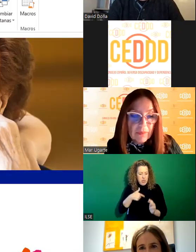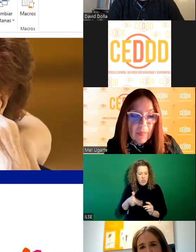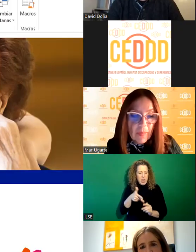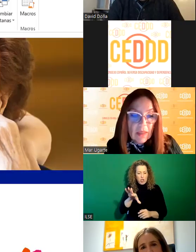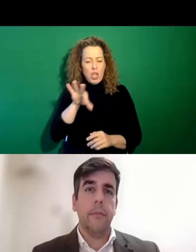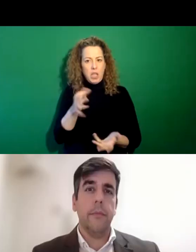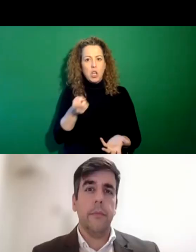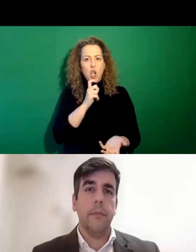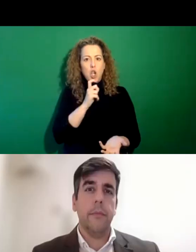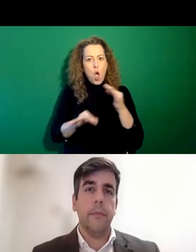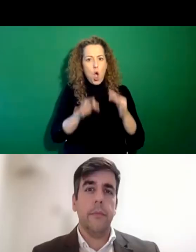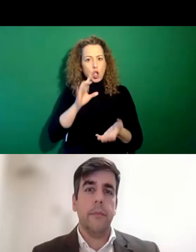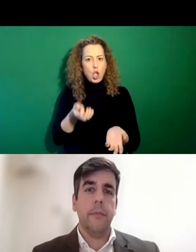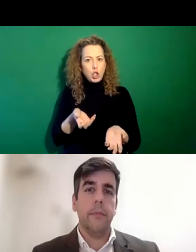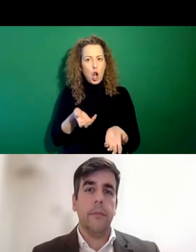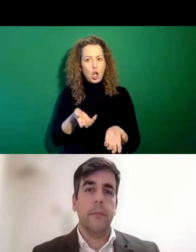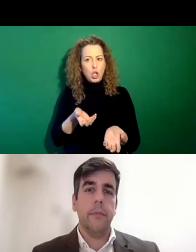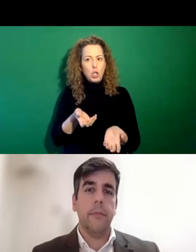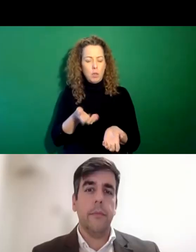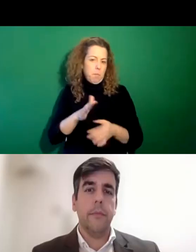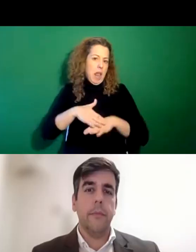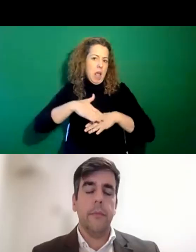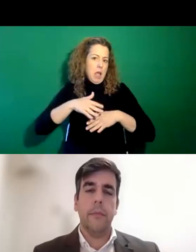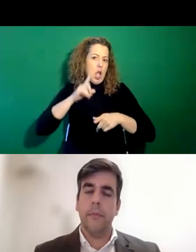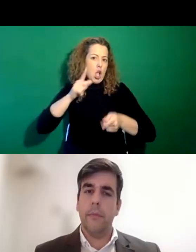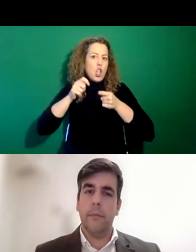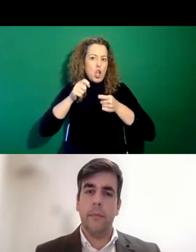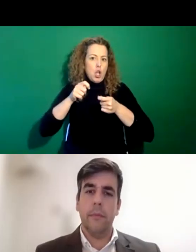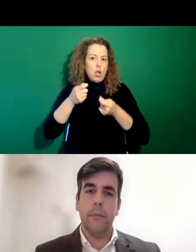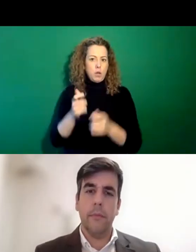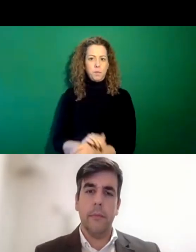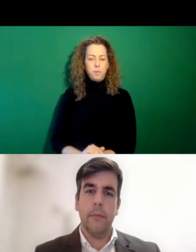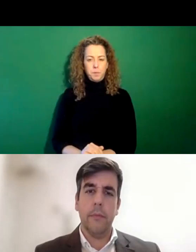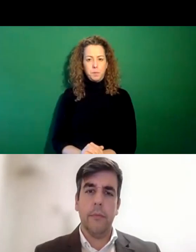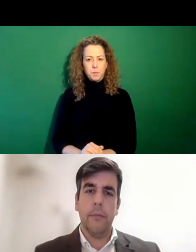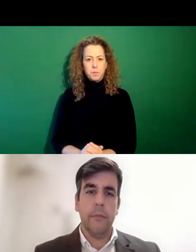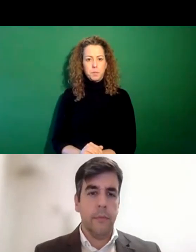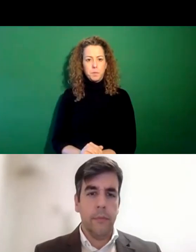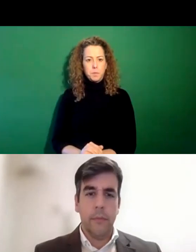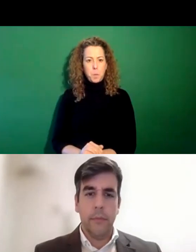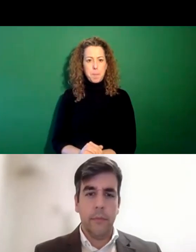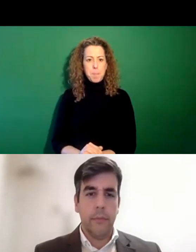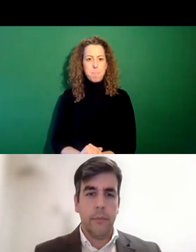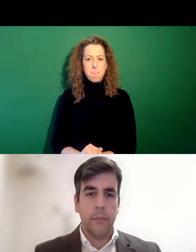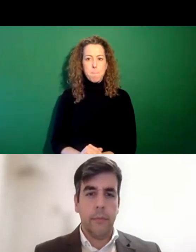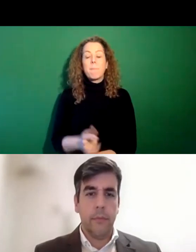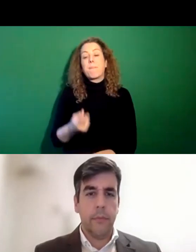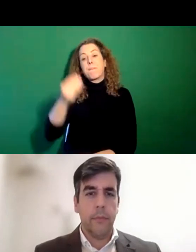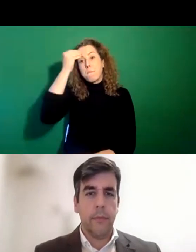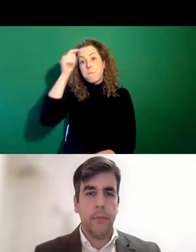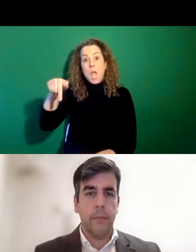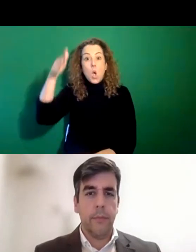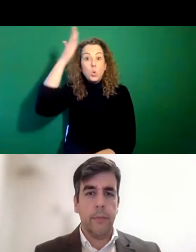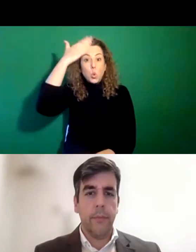decidir y no usando contenciones mecánicas homologadas. Estamos hablando, entiendo que es el